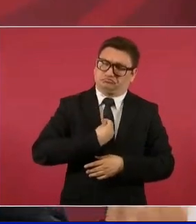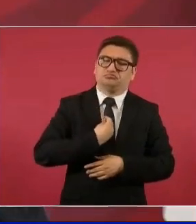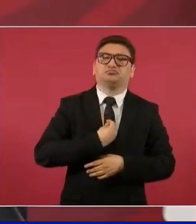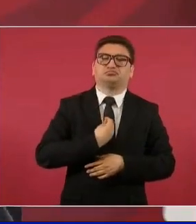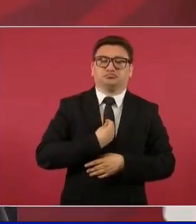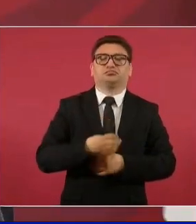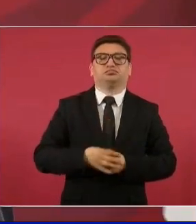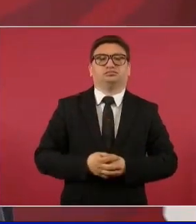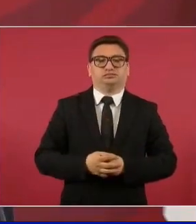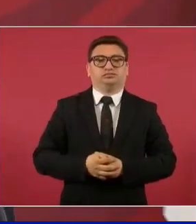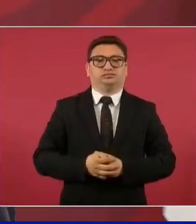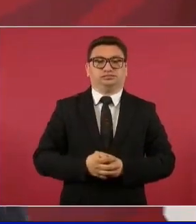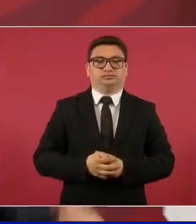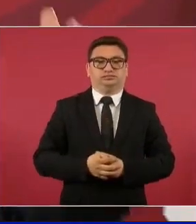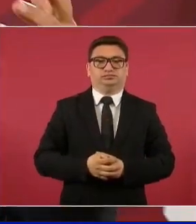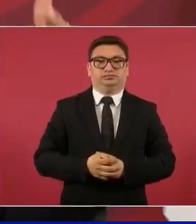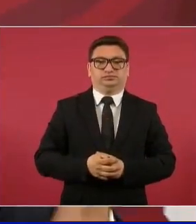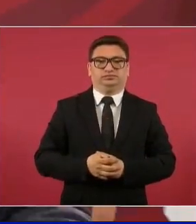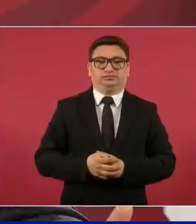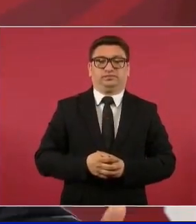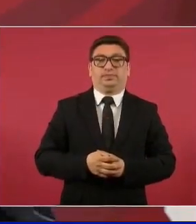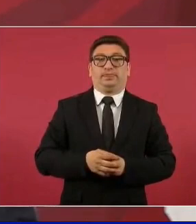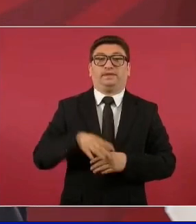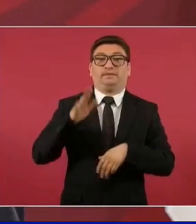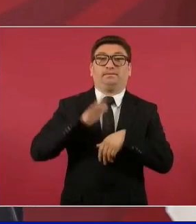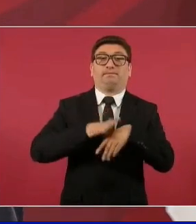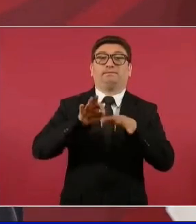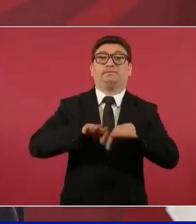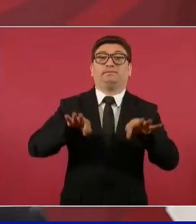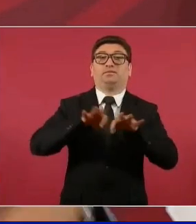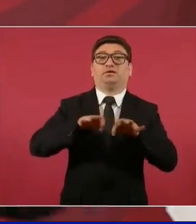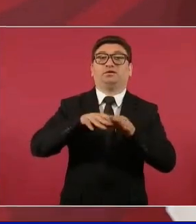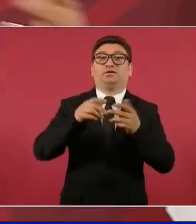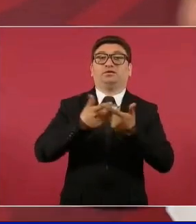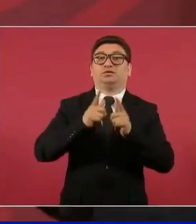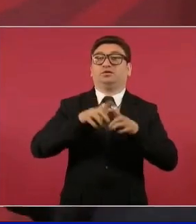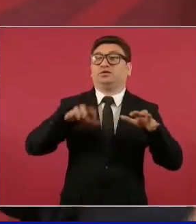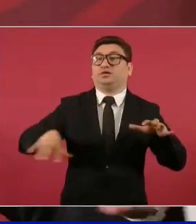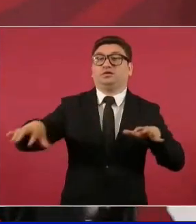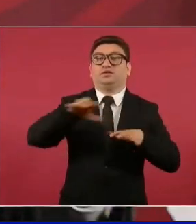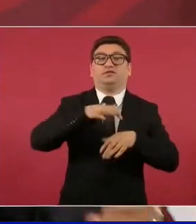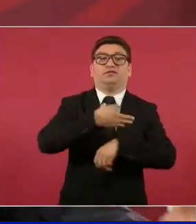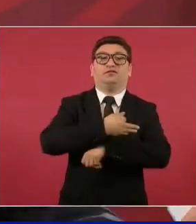aguantamos, sobre todo las familias abajo,